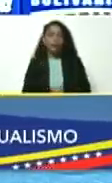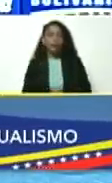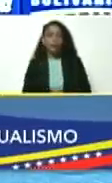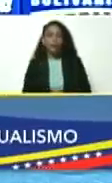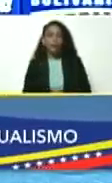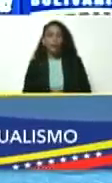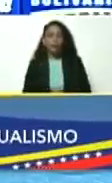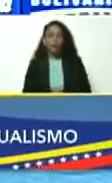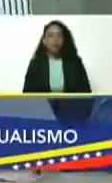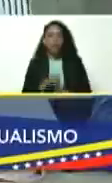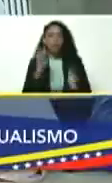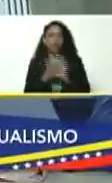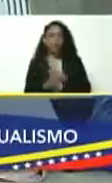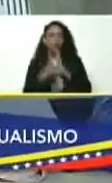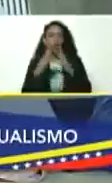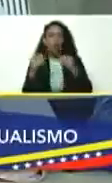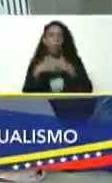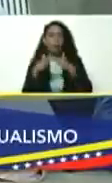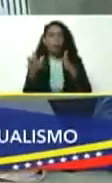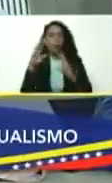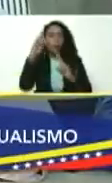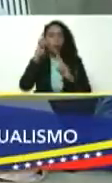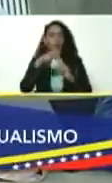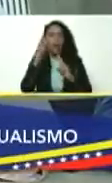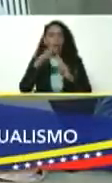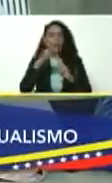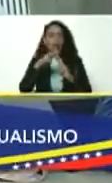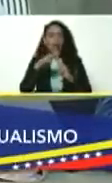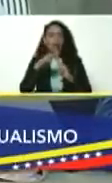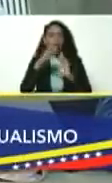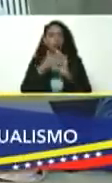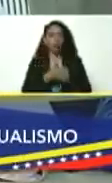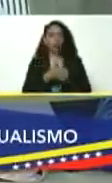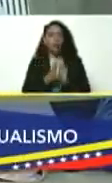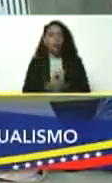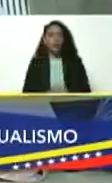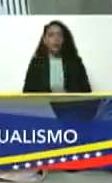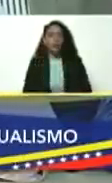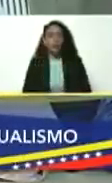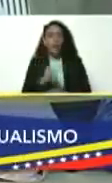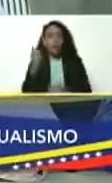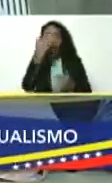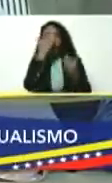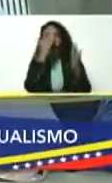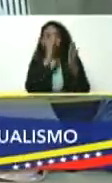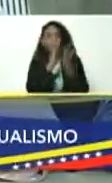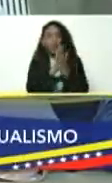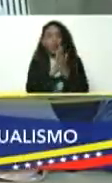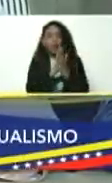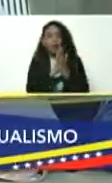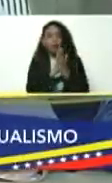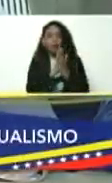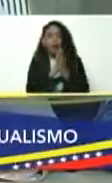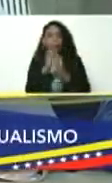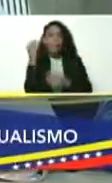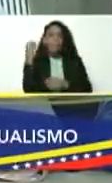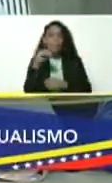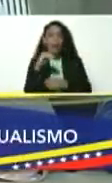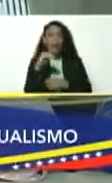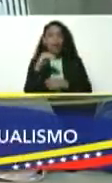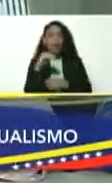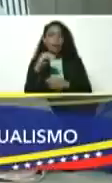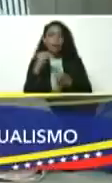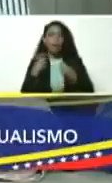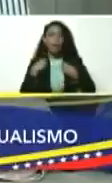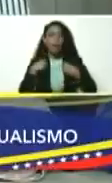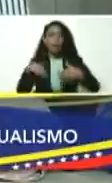colombia sobre todo la apertura tachirense en la frontera más viva de américa